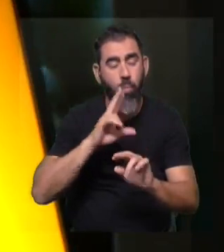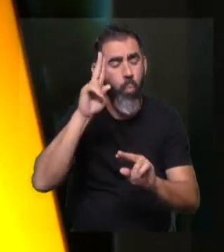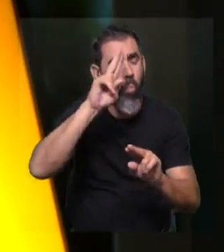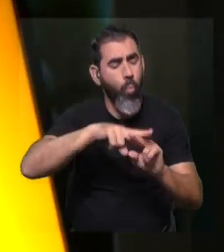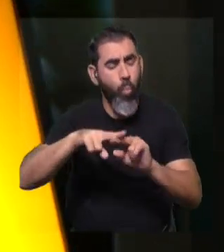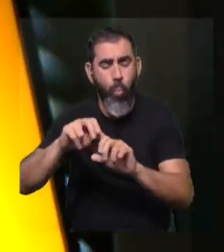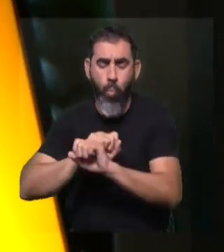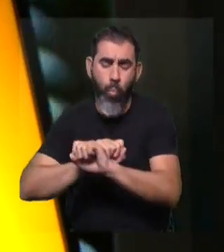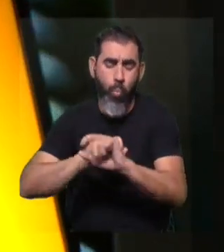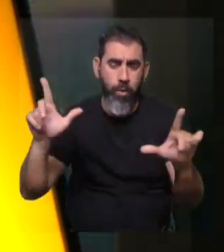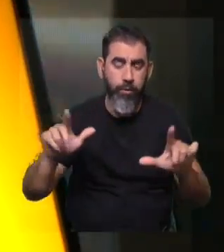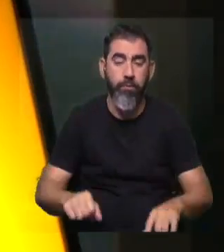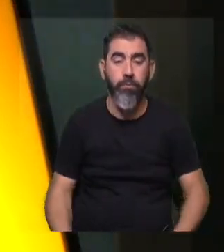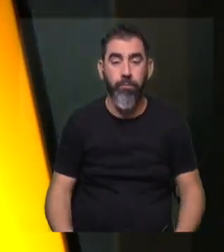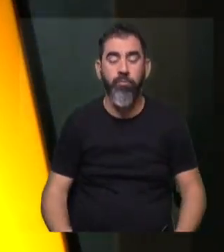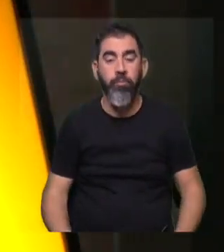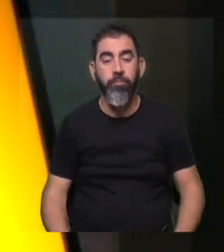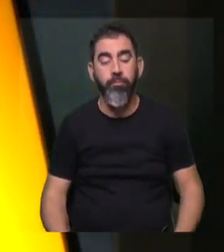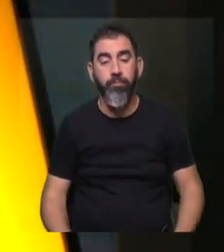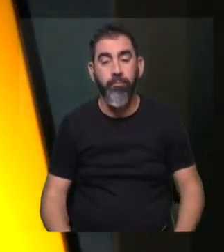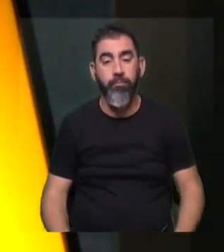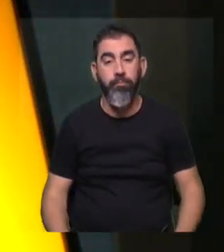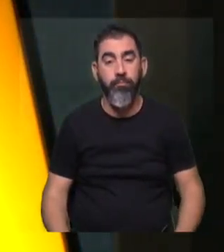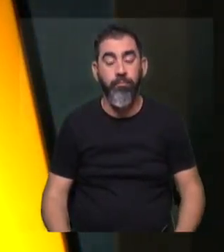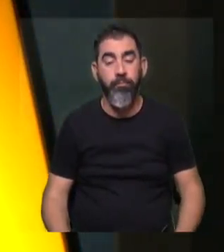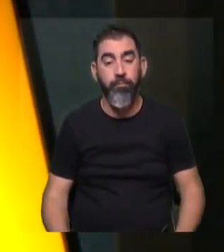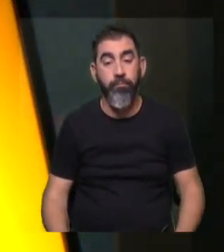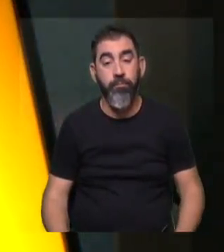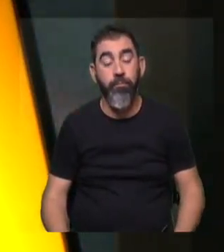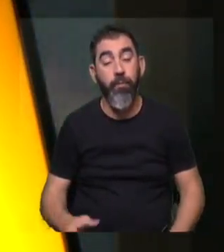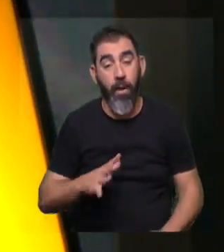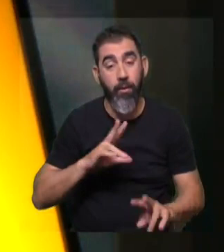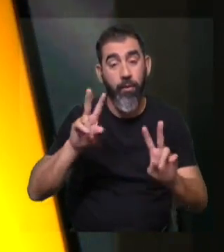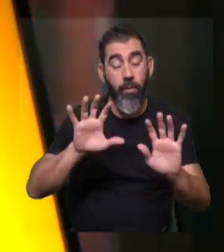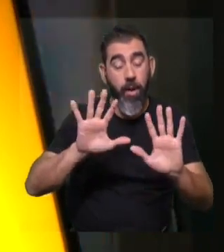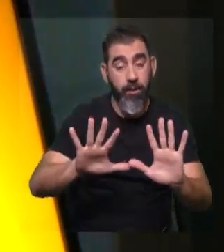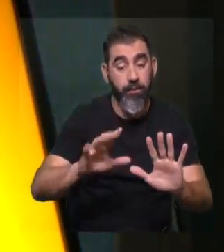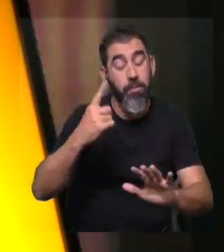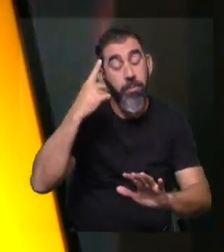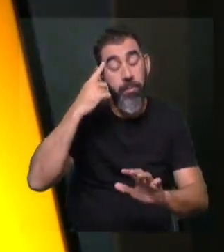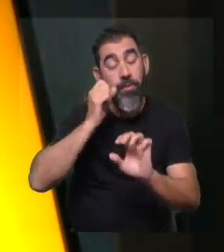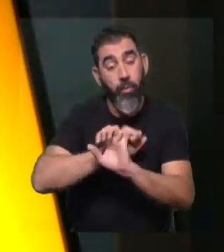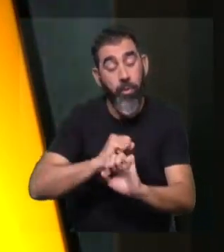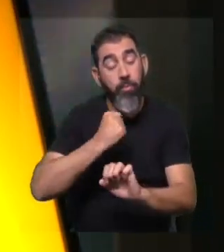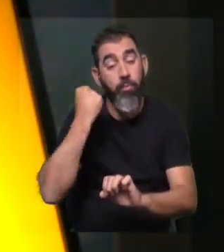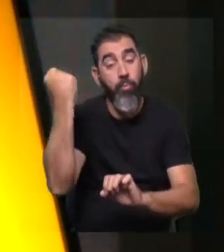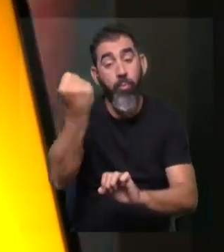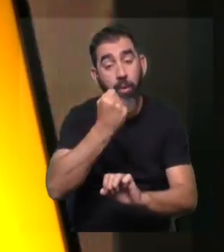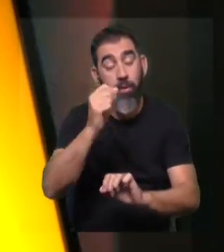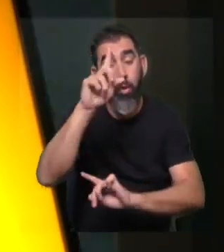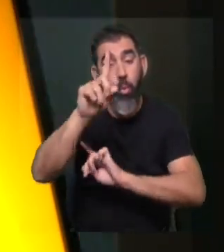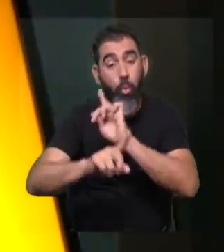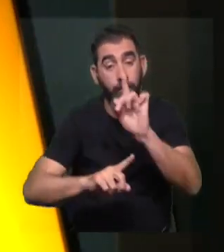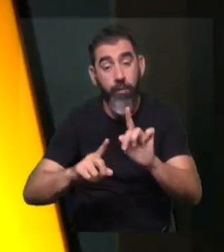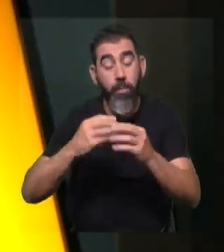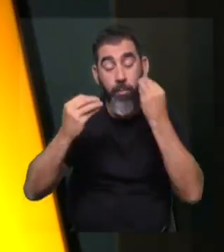de las que generó, de las que terriblemente generó en nuestro país. Entonces hay una dimensión de ese estilo que pensamos que es importante y que como universidad